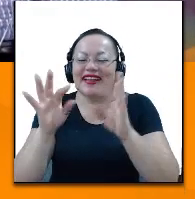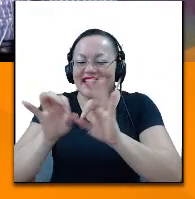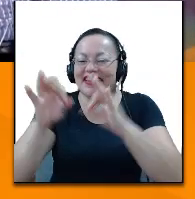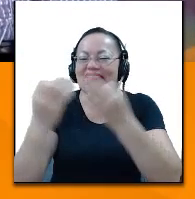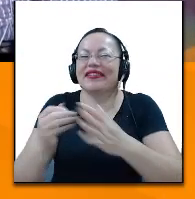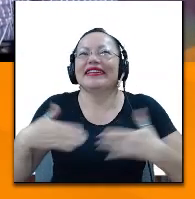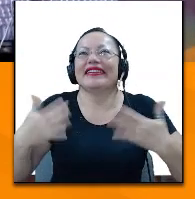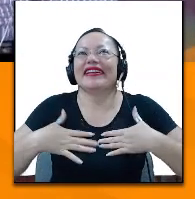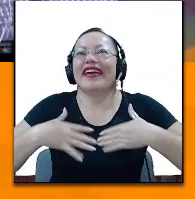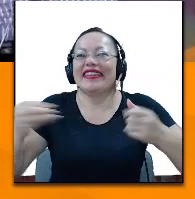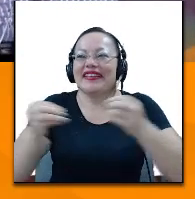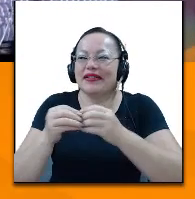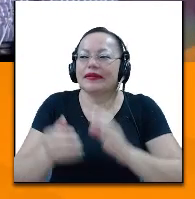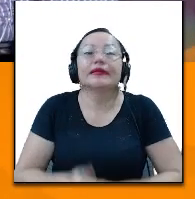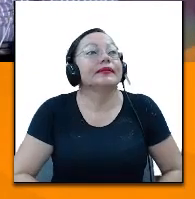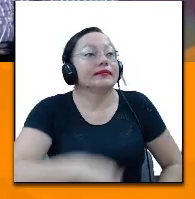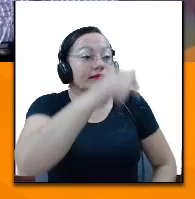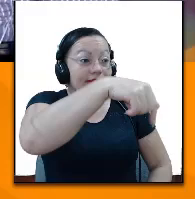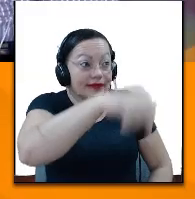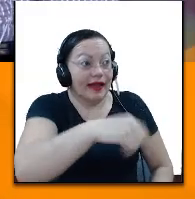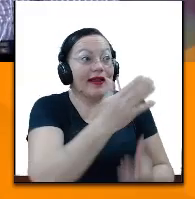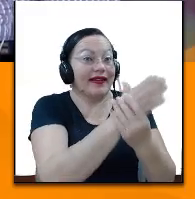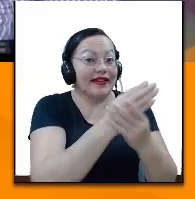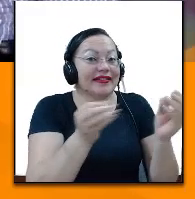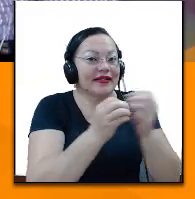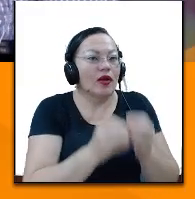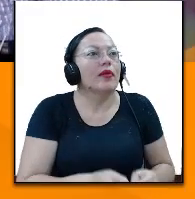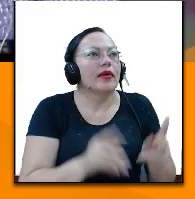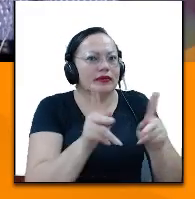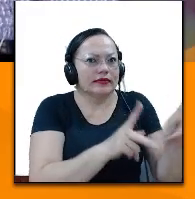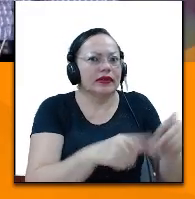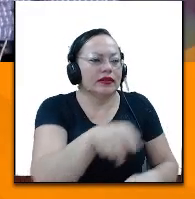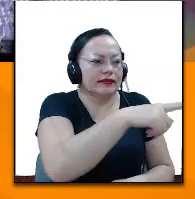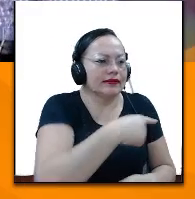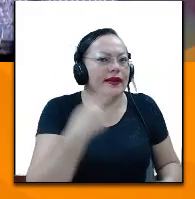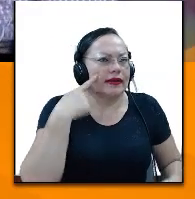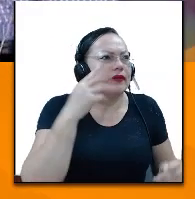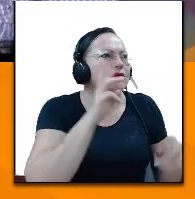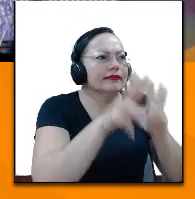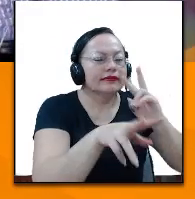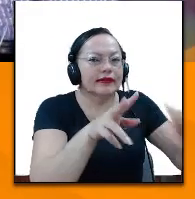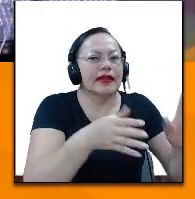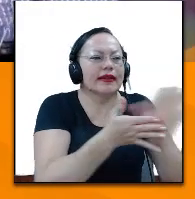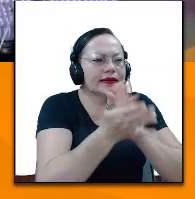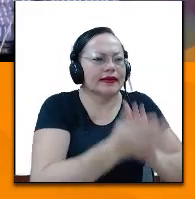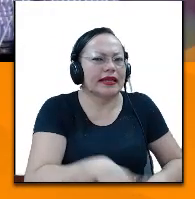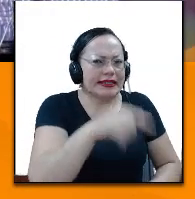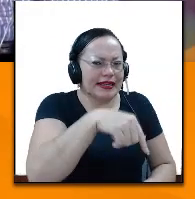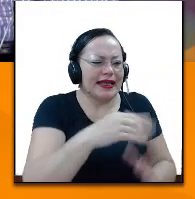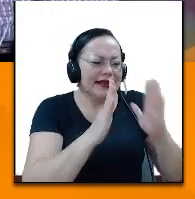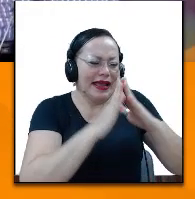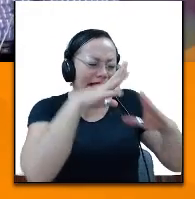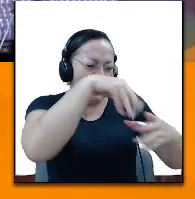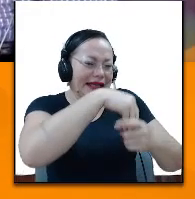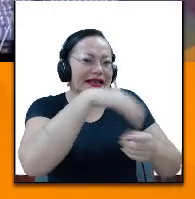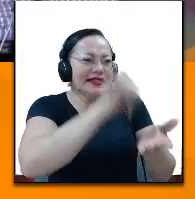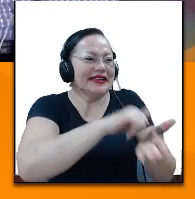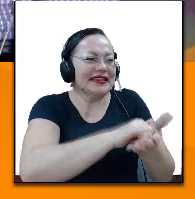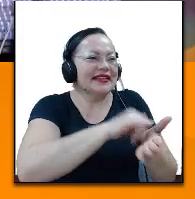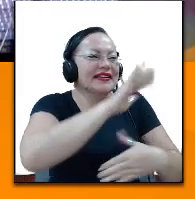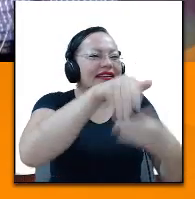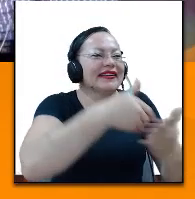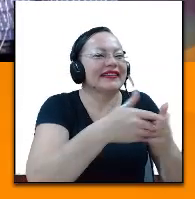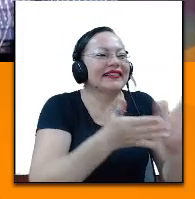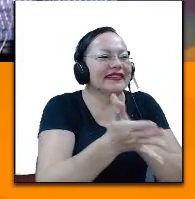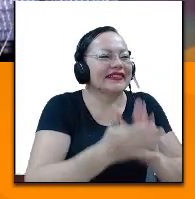familia. Y aquí en La Dorada, nuestros artistas locales también he visto, sí, aquí en la casa, he